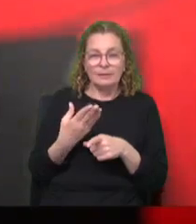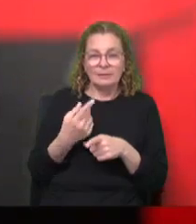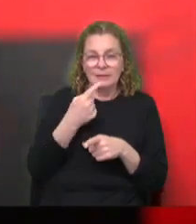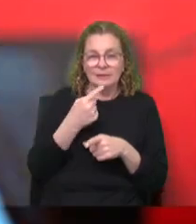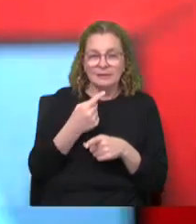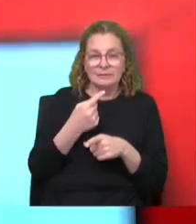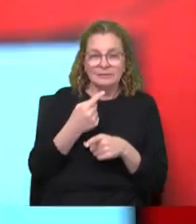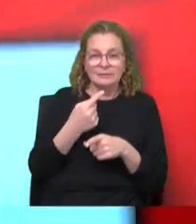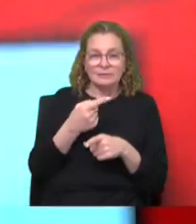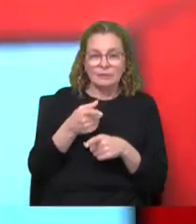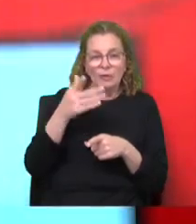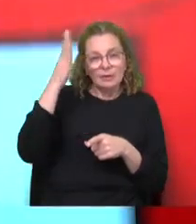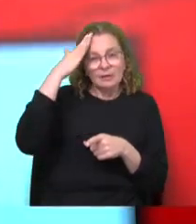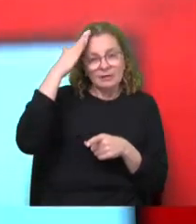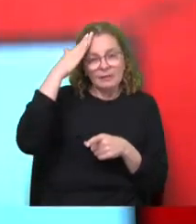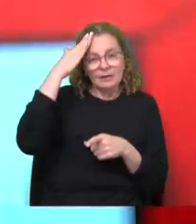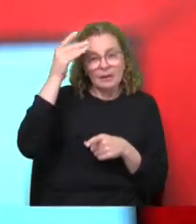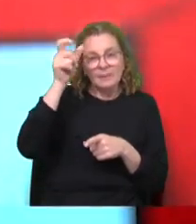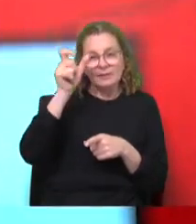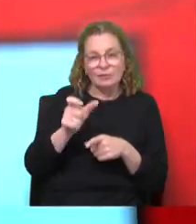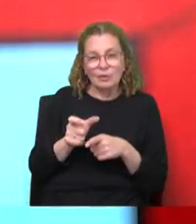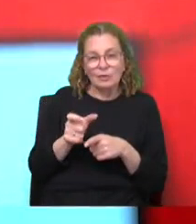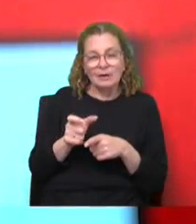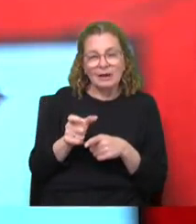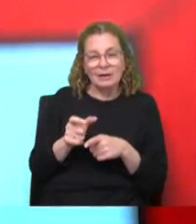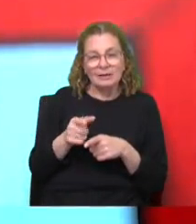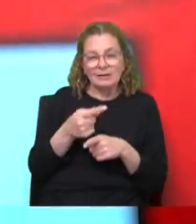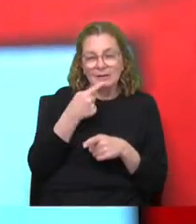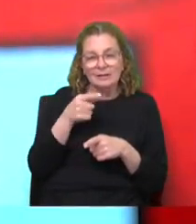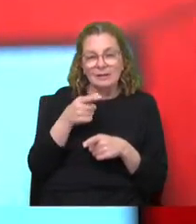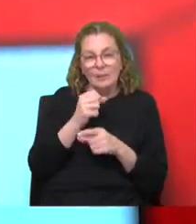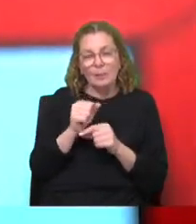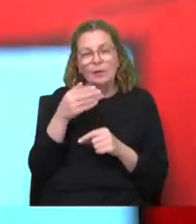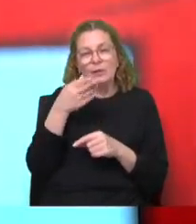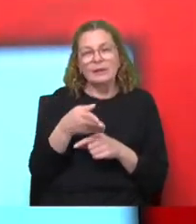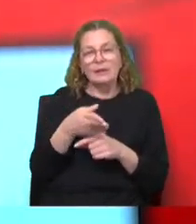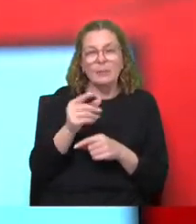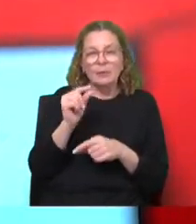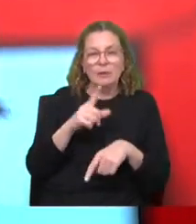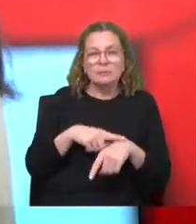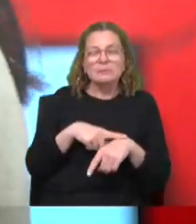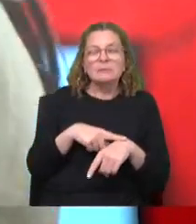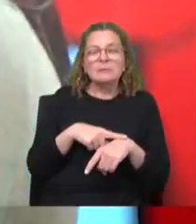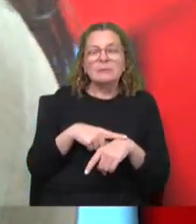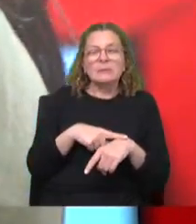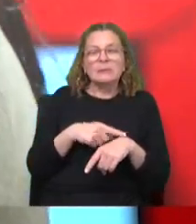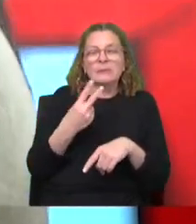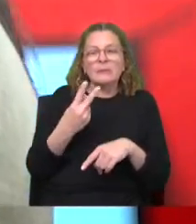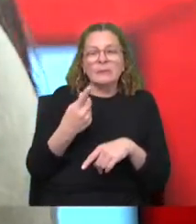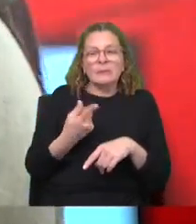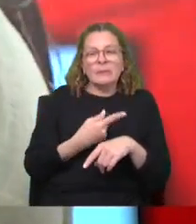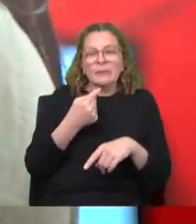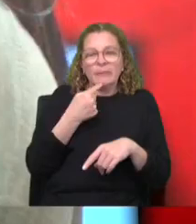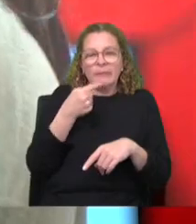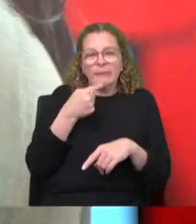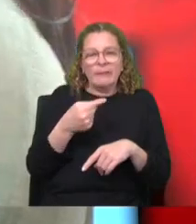recomendar, vos que sabés que si gente que tiene, no sé, que dice, ta, puedo ir tanto rato, tal día, ¿qué